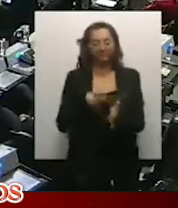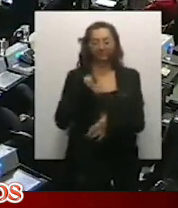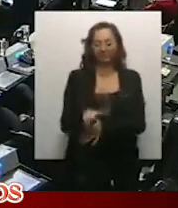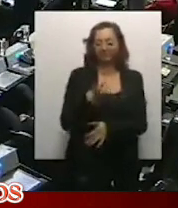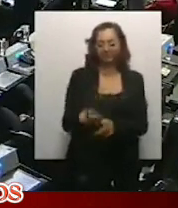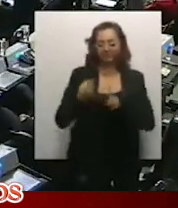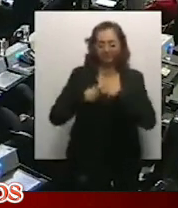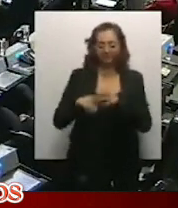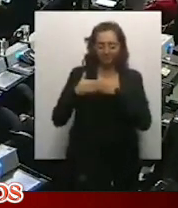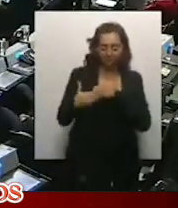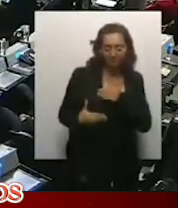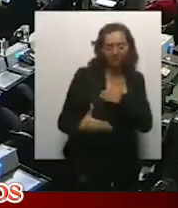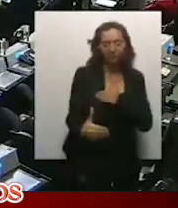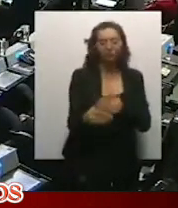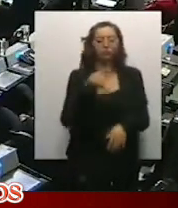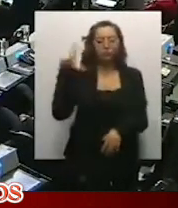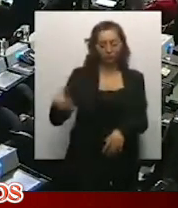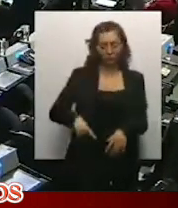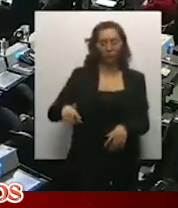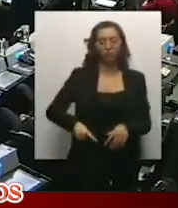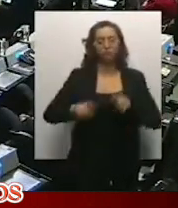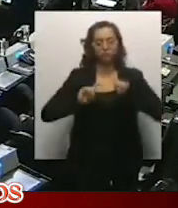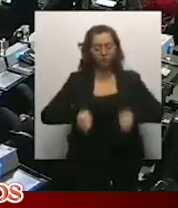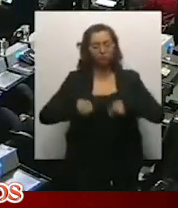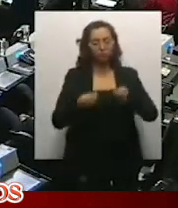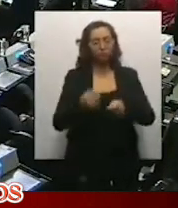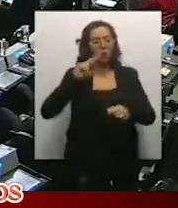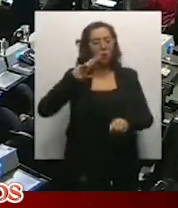1 de diciembre de 2018 es responsabilidad de nuestro gobierno la seguridad.